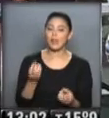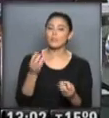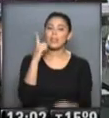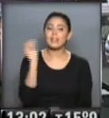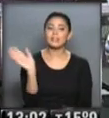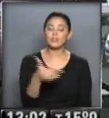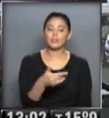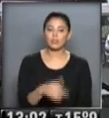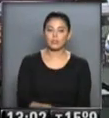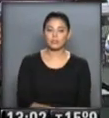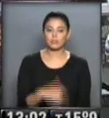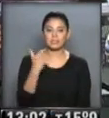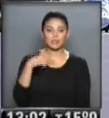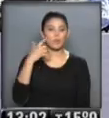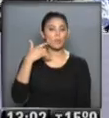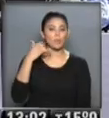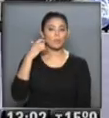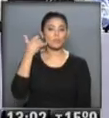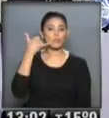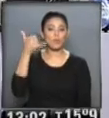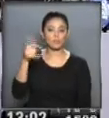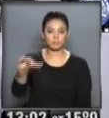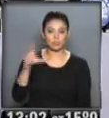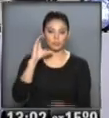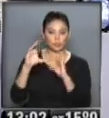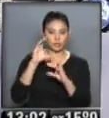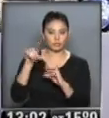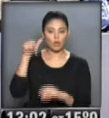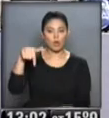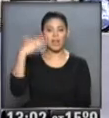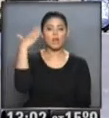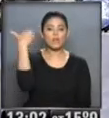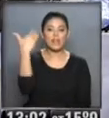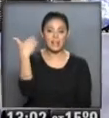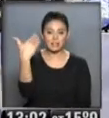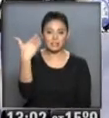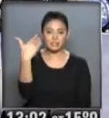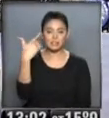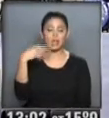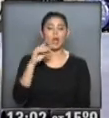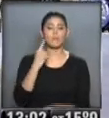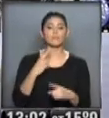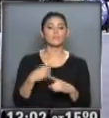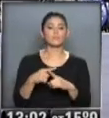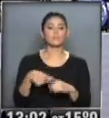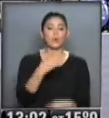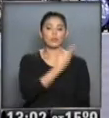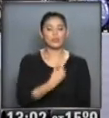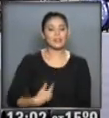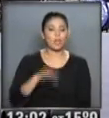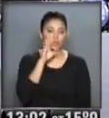Buen día para todos. Ya nos comunicamos con nuestro móvil. Hay una conferencia de prensa por los dichos del